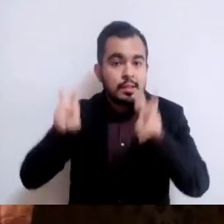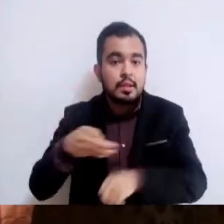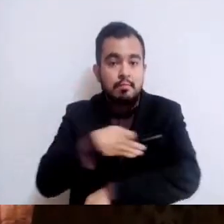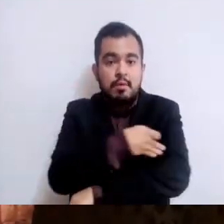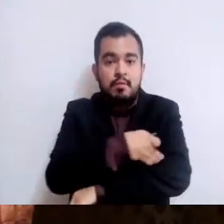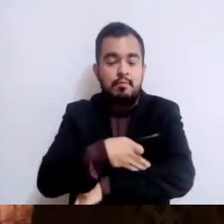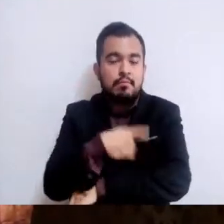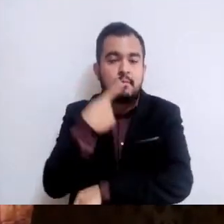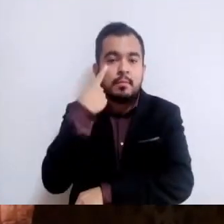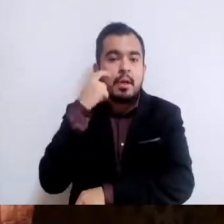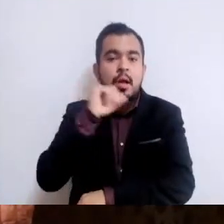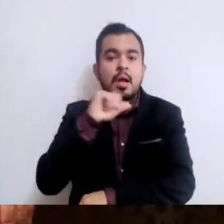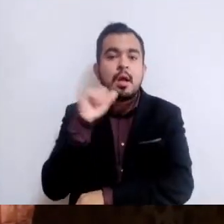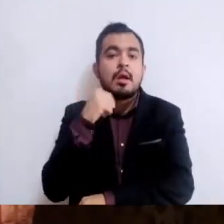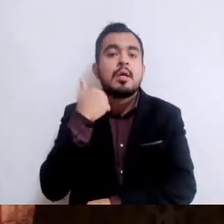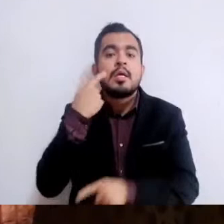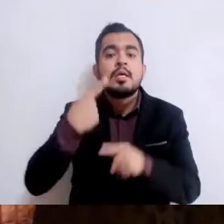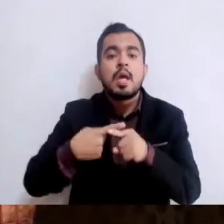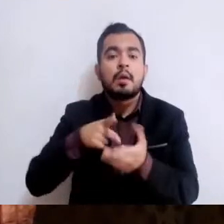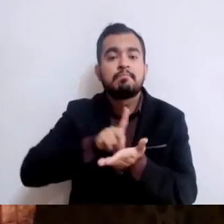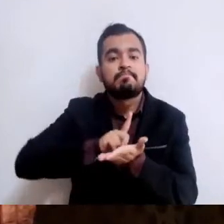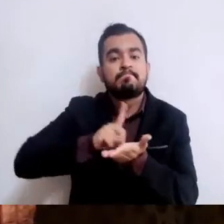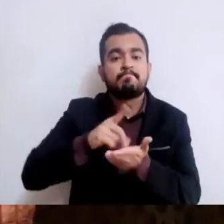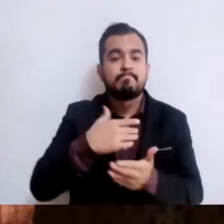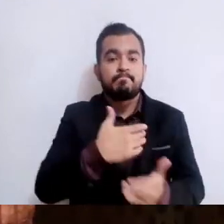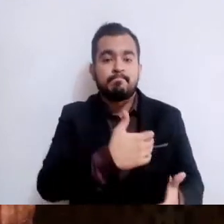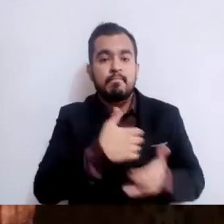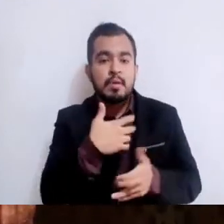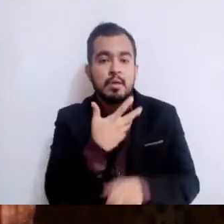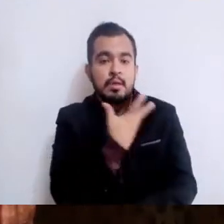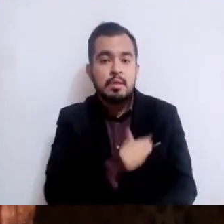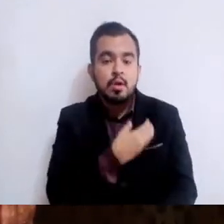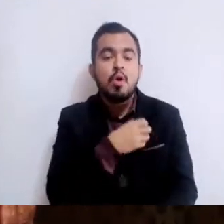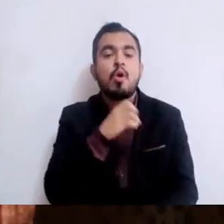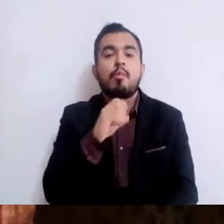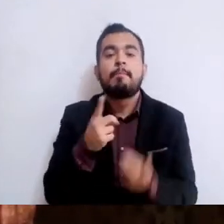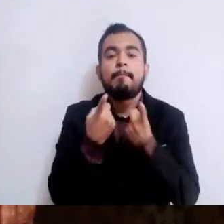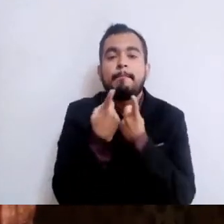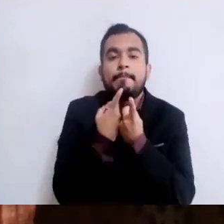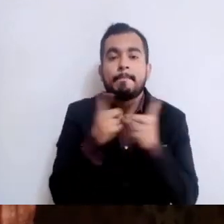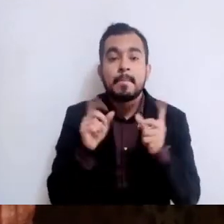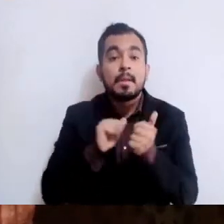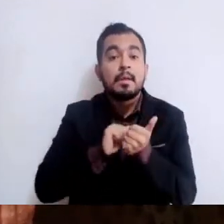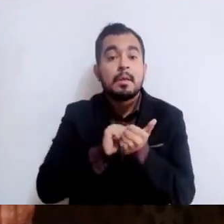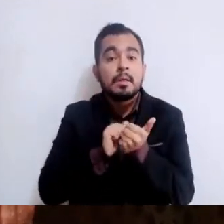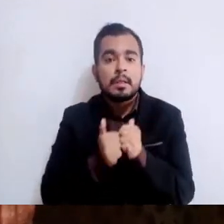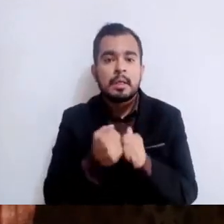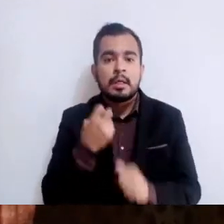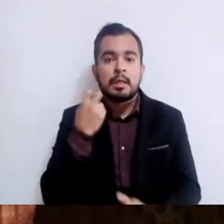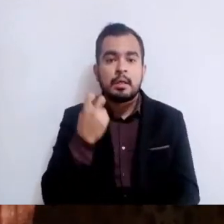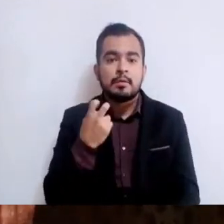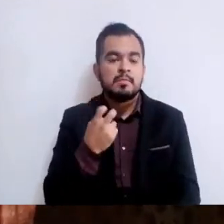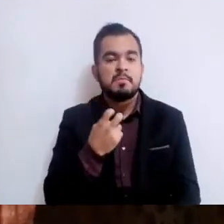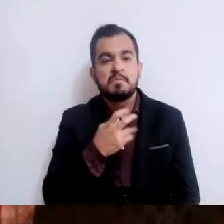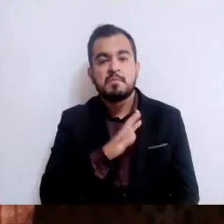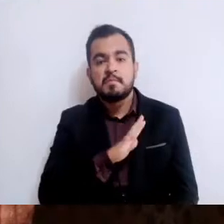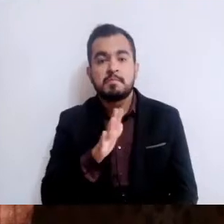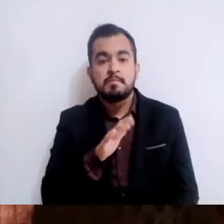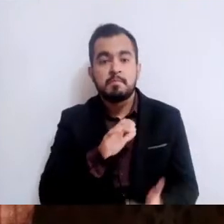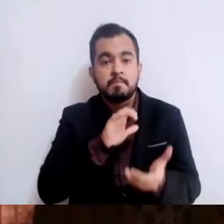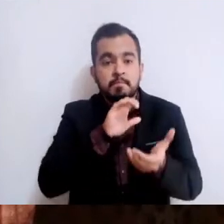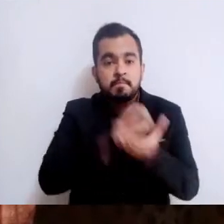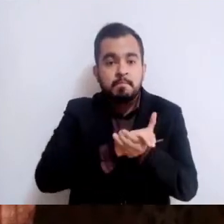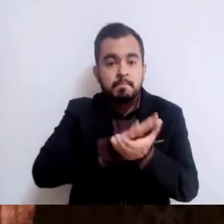juicios de guardia y custodia y divorcio encausado, donde se trae consigo la ruptura matrimonial y que por